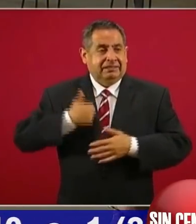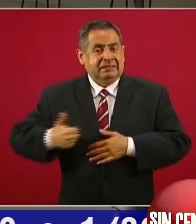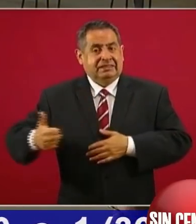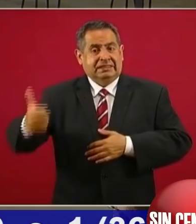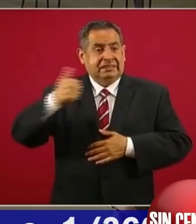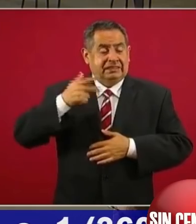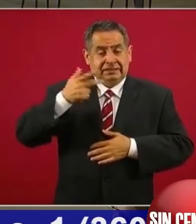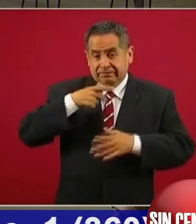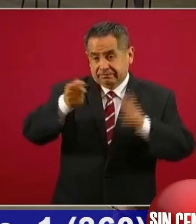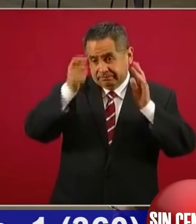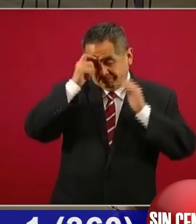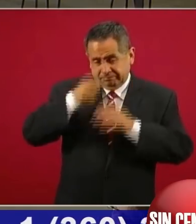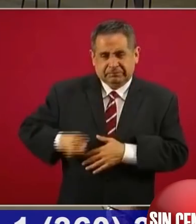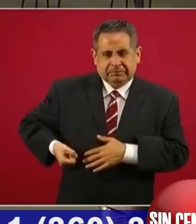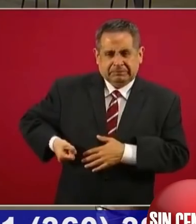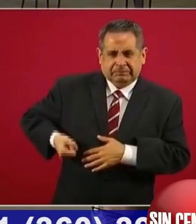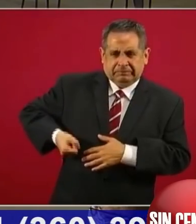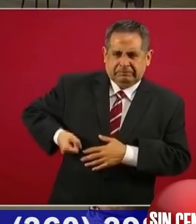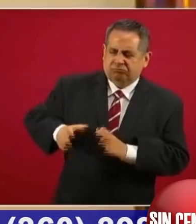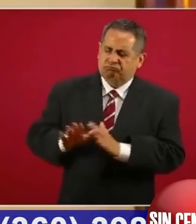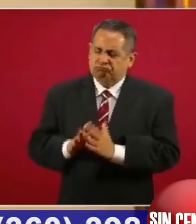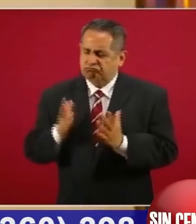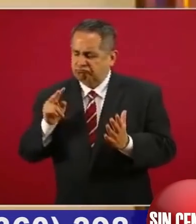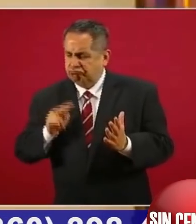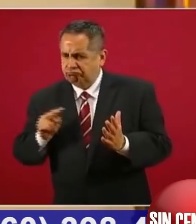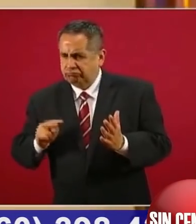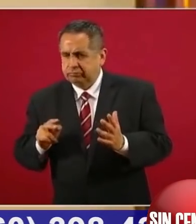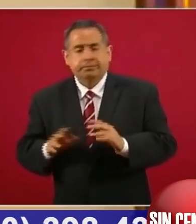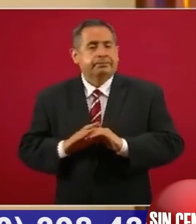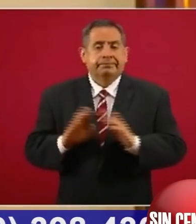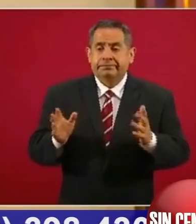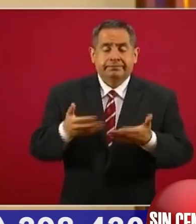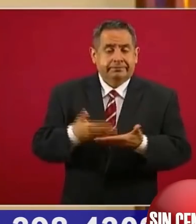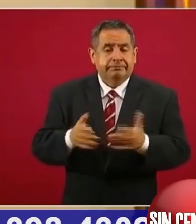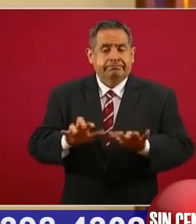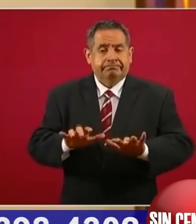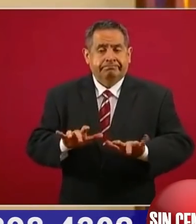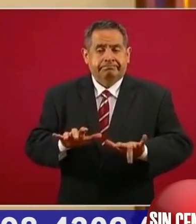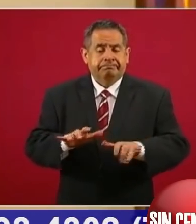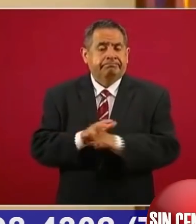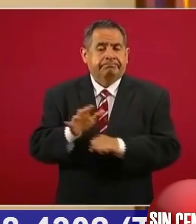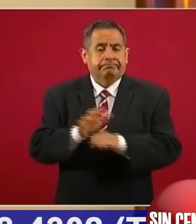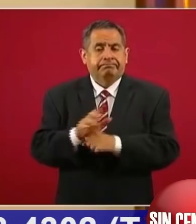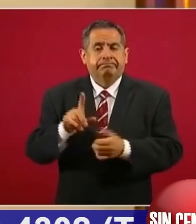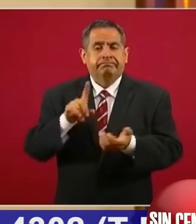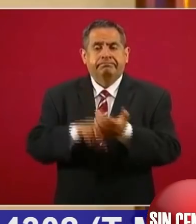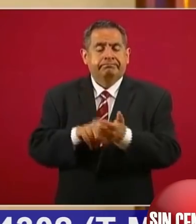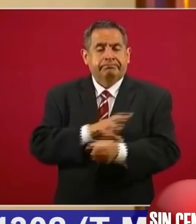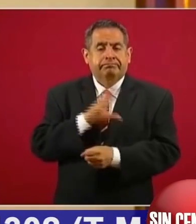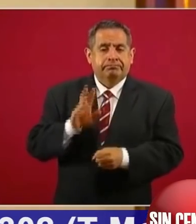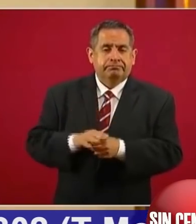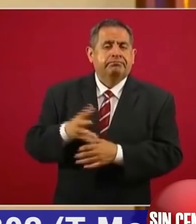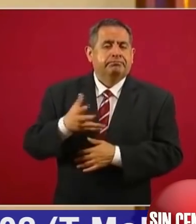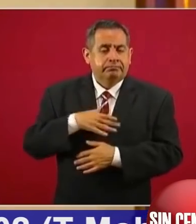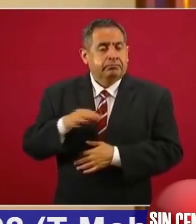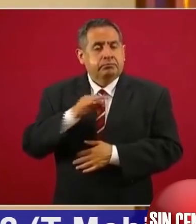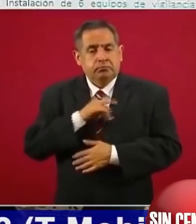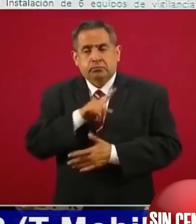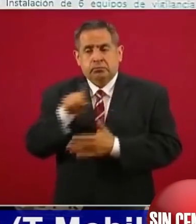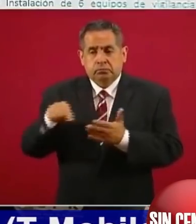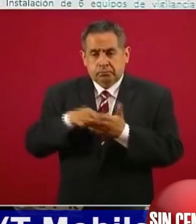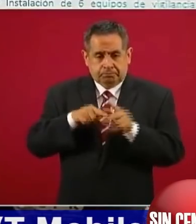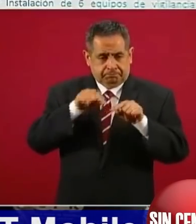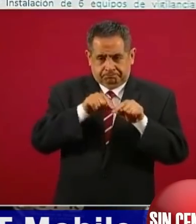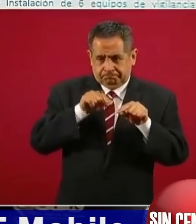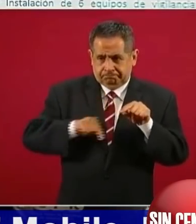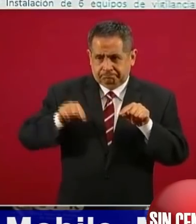pilotos en sus maletines. Ahora todo esto está digitalizado y ahí tienen las posiciones geográficas a las